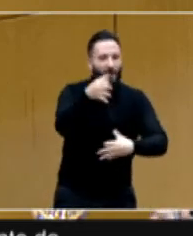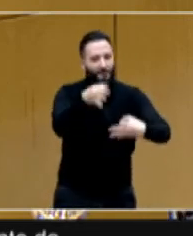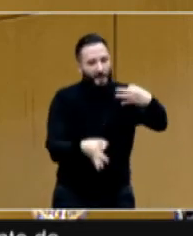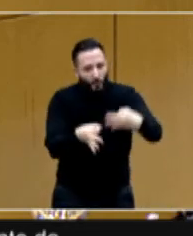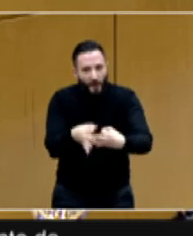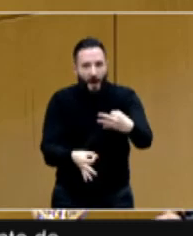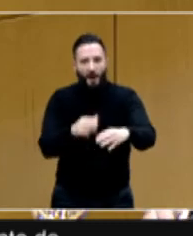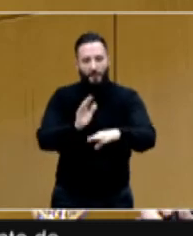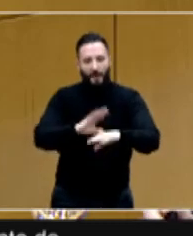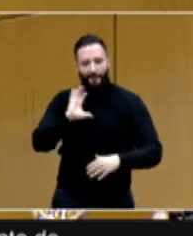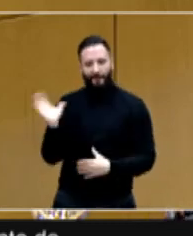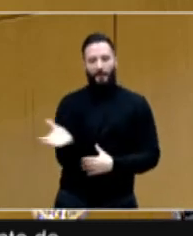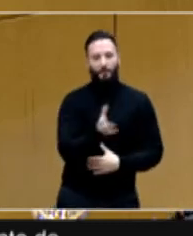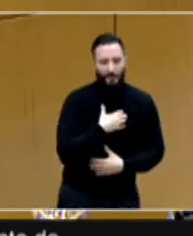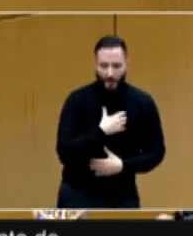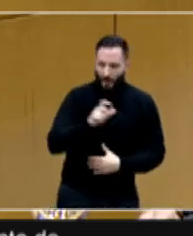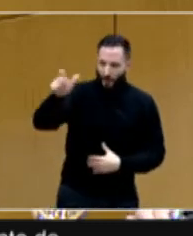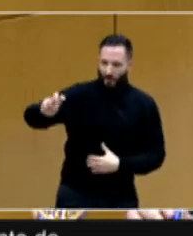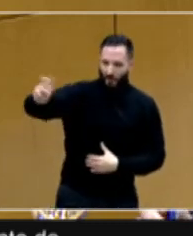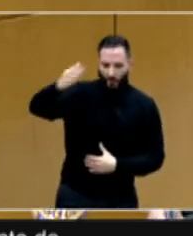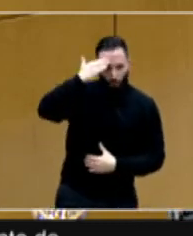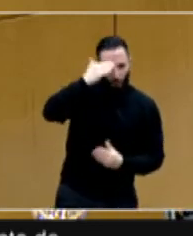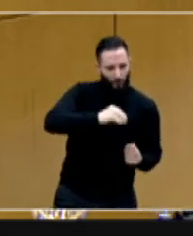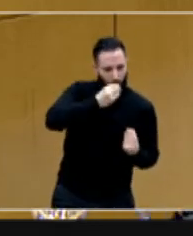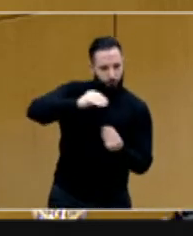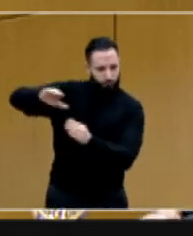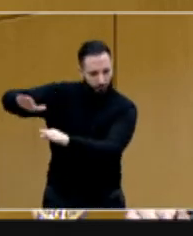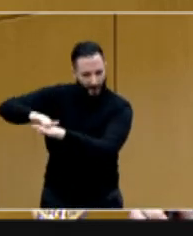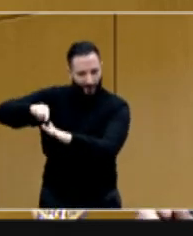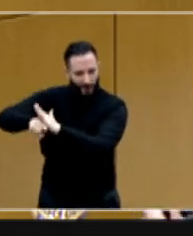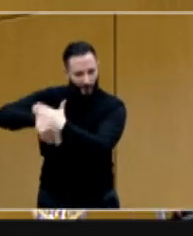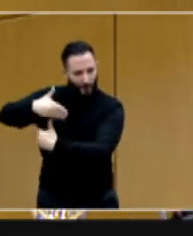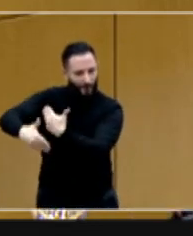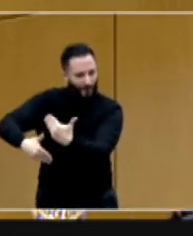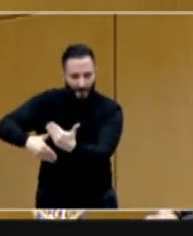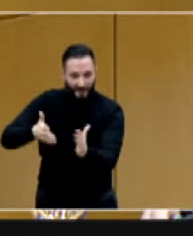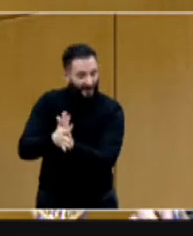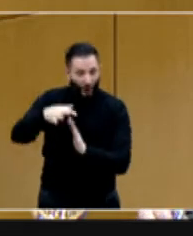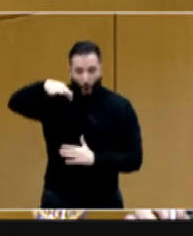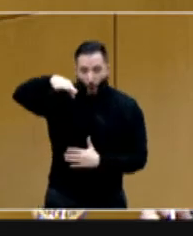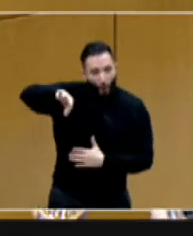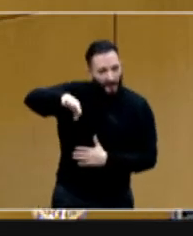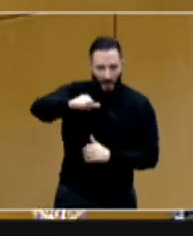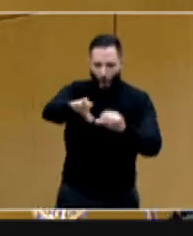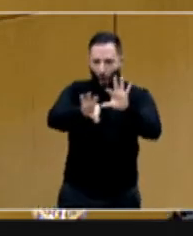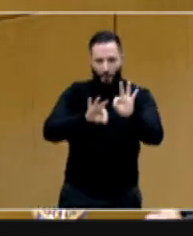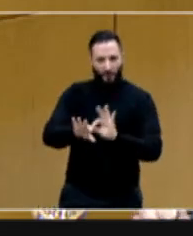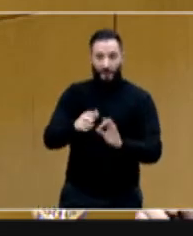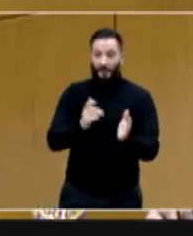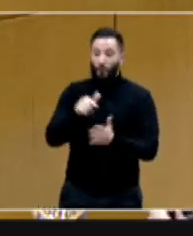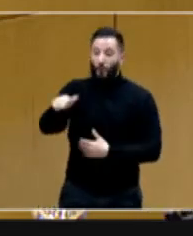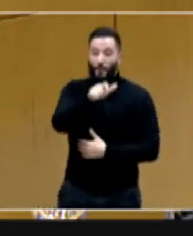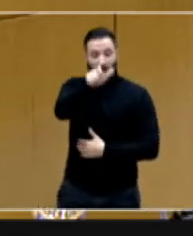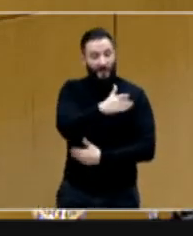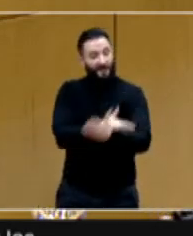obtener la incapacidad y obtener el resto de judiciales que procedían de todo esto no había otro sitio si querías comprar un piso y era una persona con